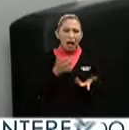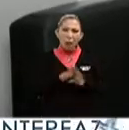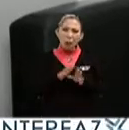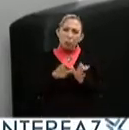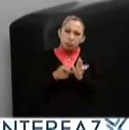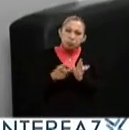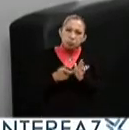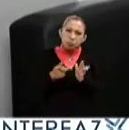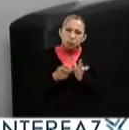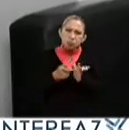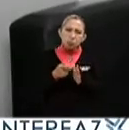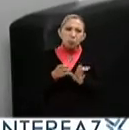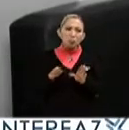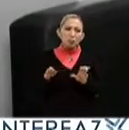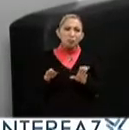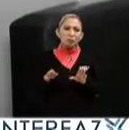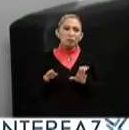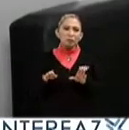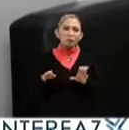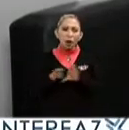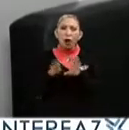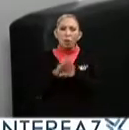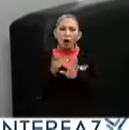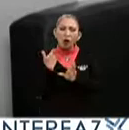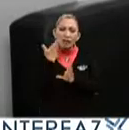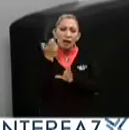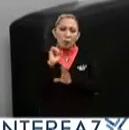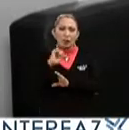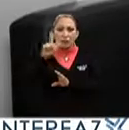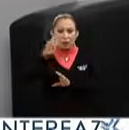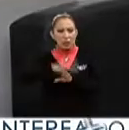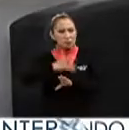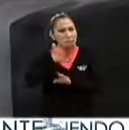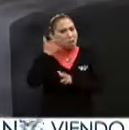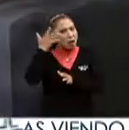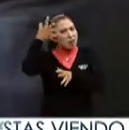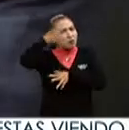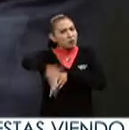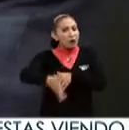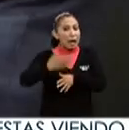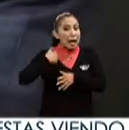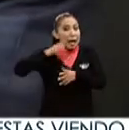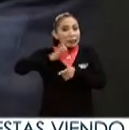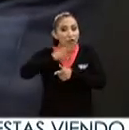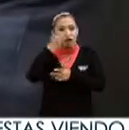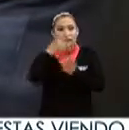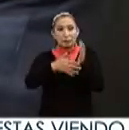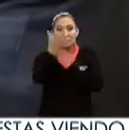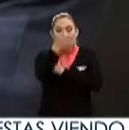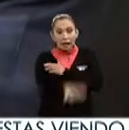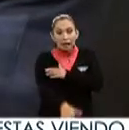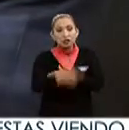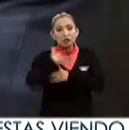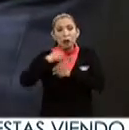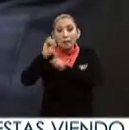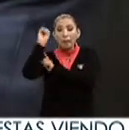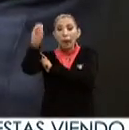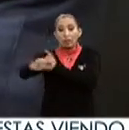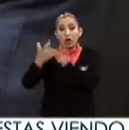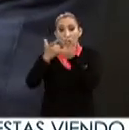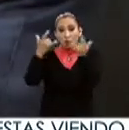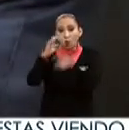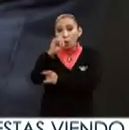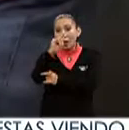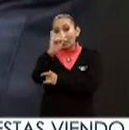asidua y un poco con el afán de profesionalizarme. A partir del 2010, que envié unos cuentos que